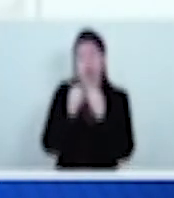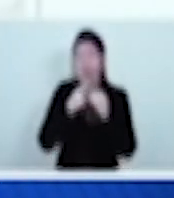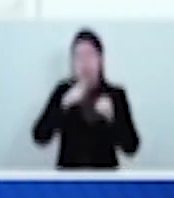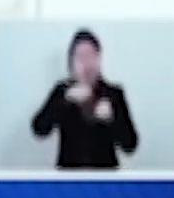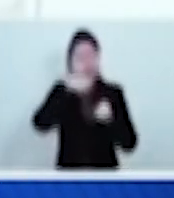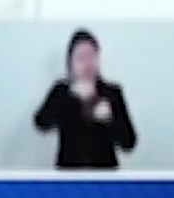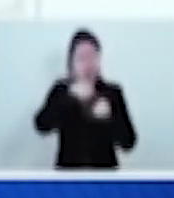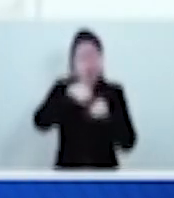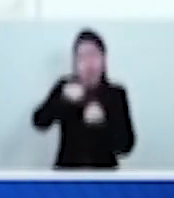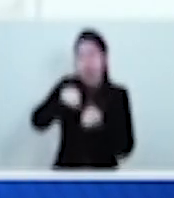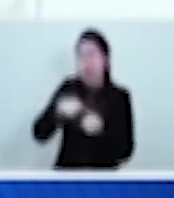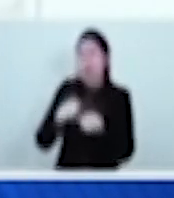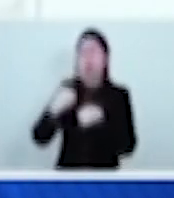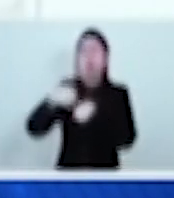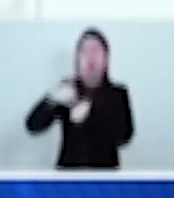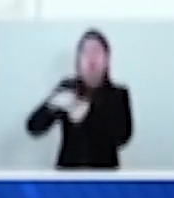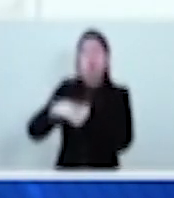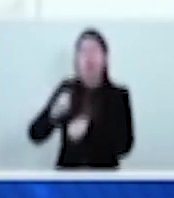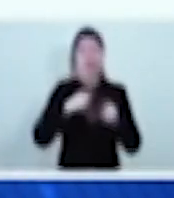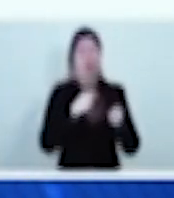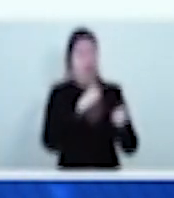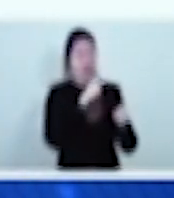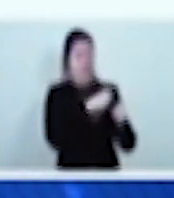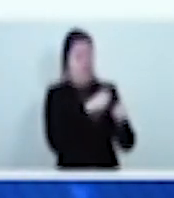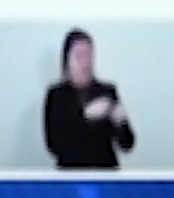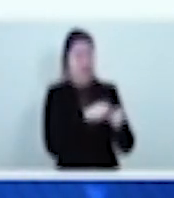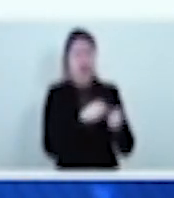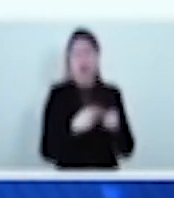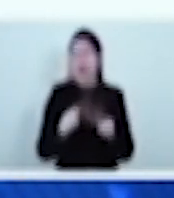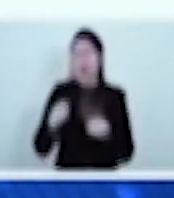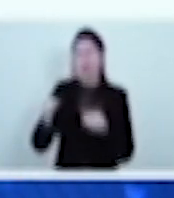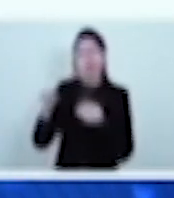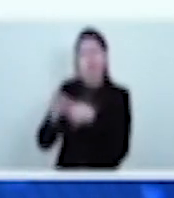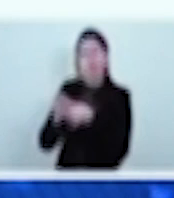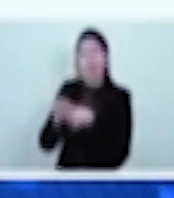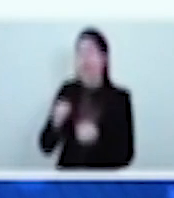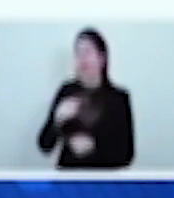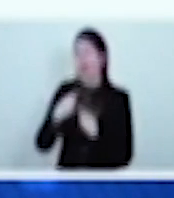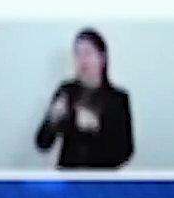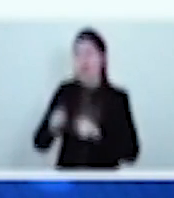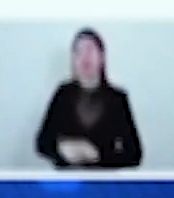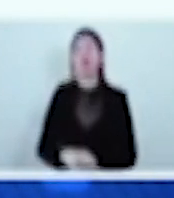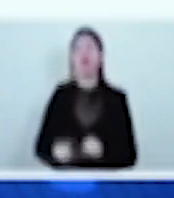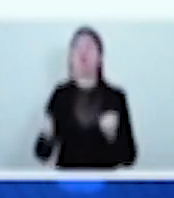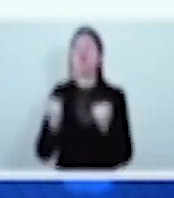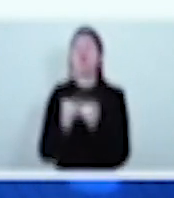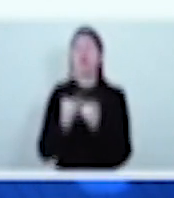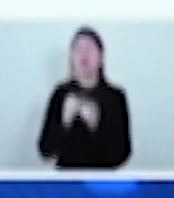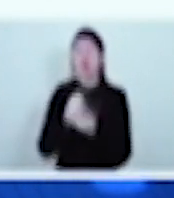refiere a diseños distintos, y este diseño fue el que estuvo mal. Ahora sí,